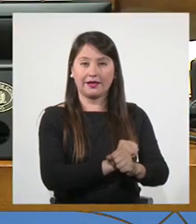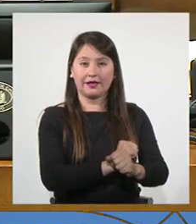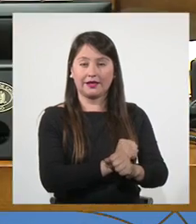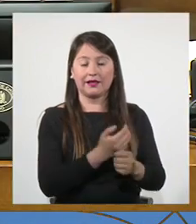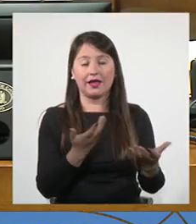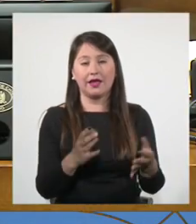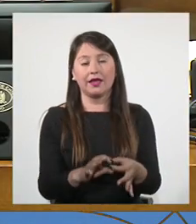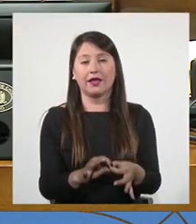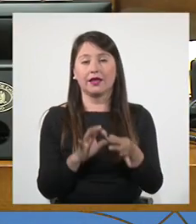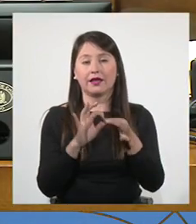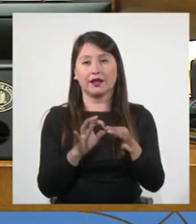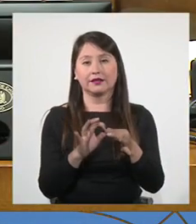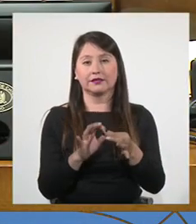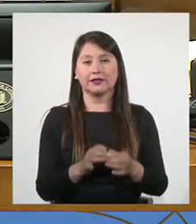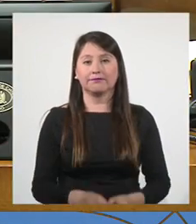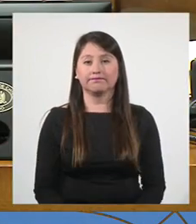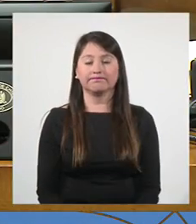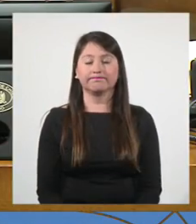Gracias.